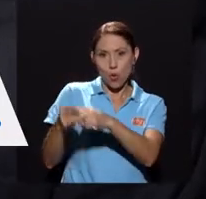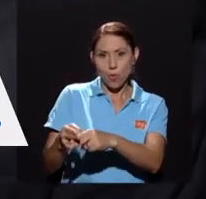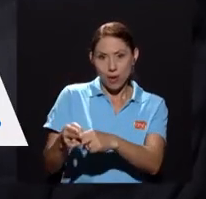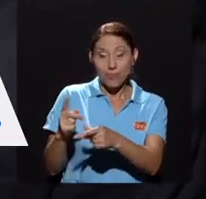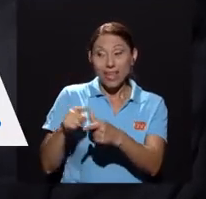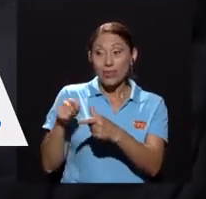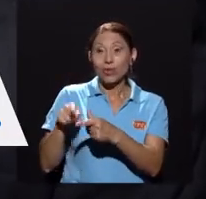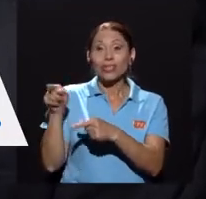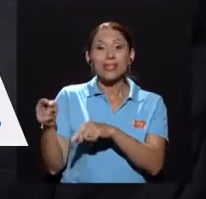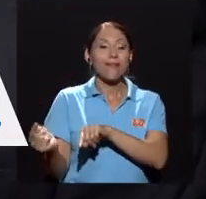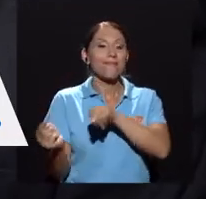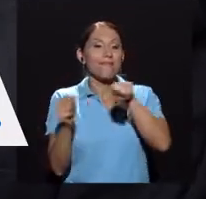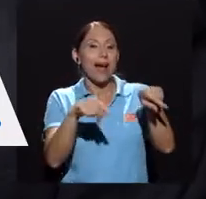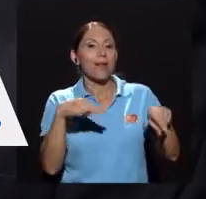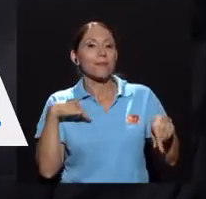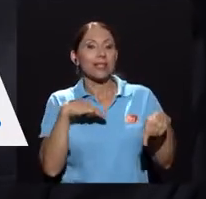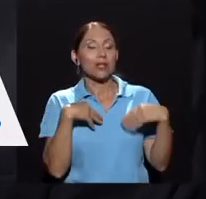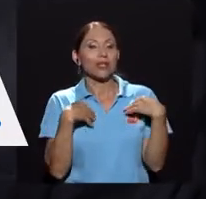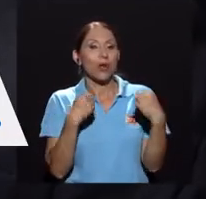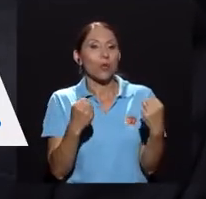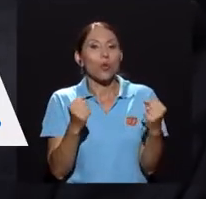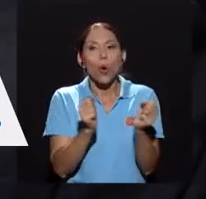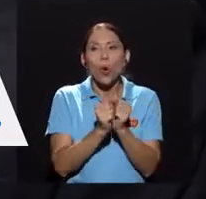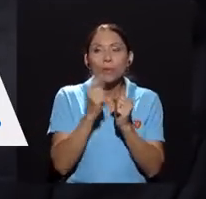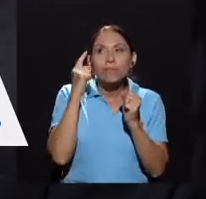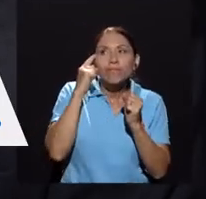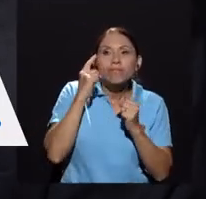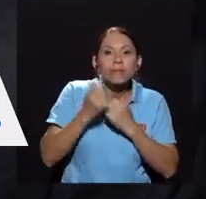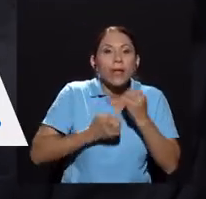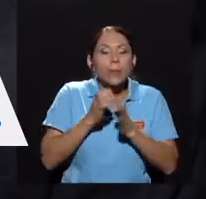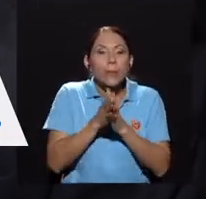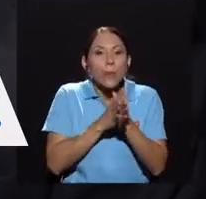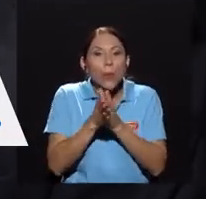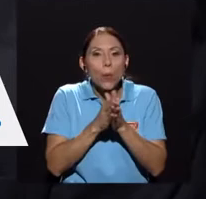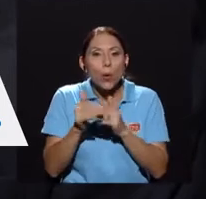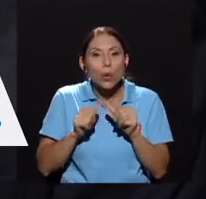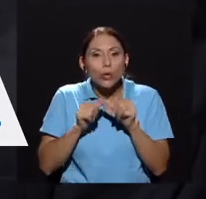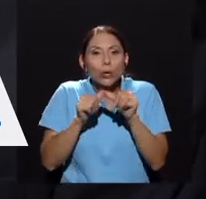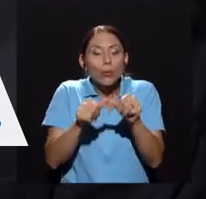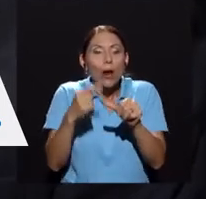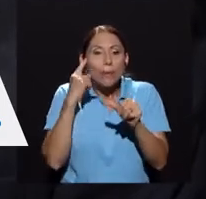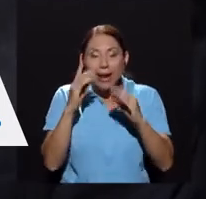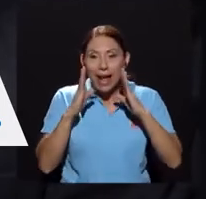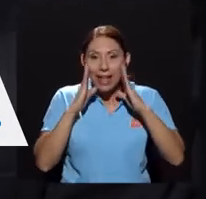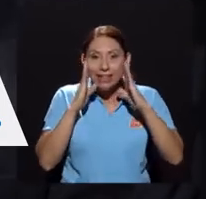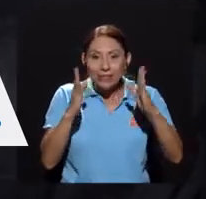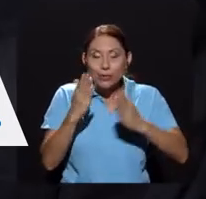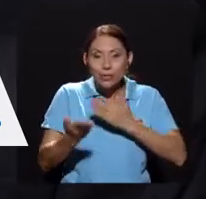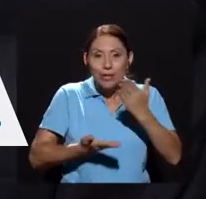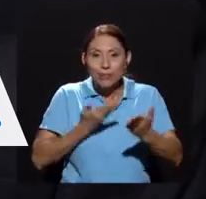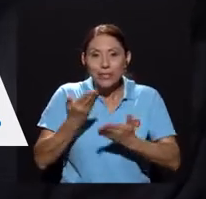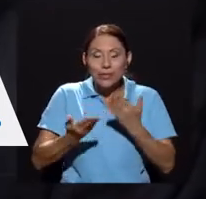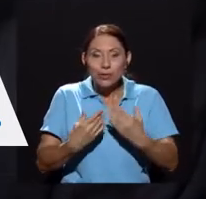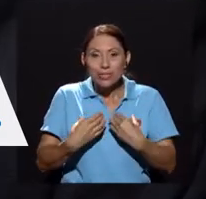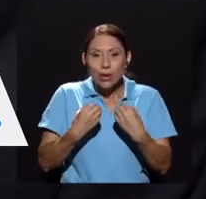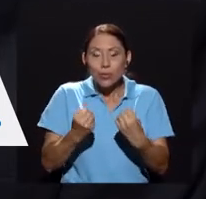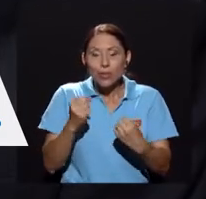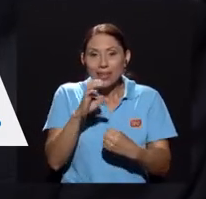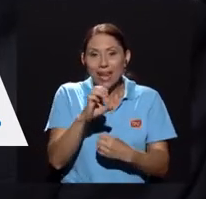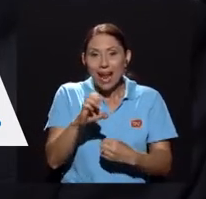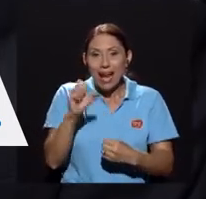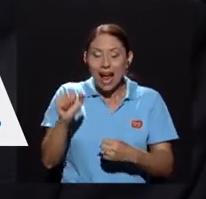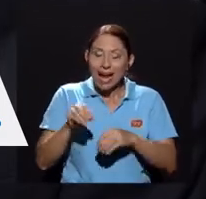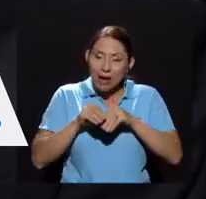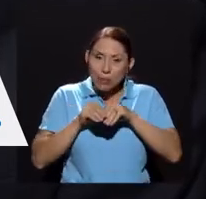enorme ilusión de continuar con la extensión de cobertura de la salud de los servicios de salud de la caja es muy de la